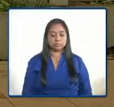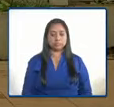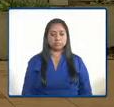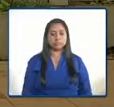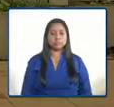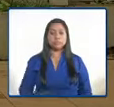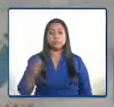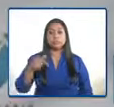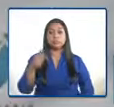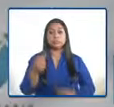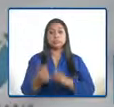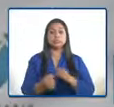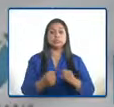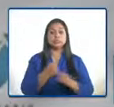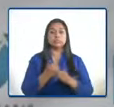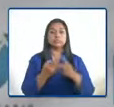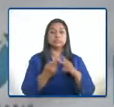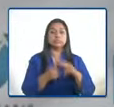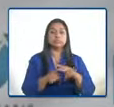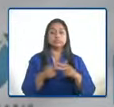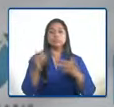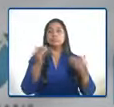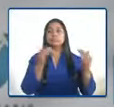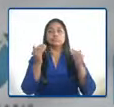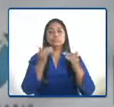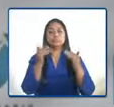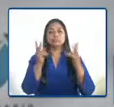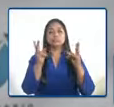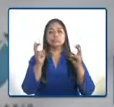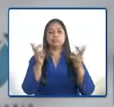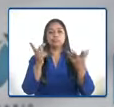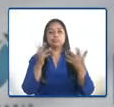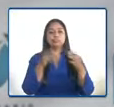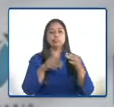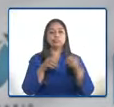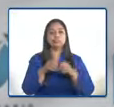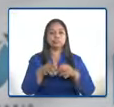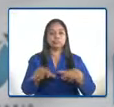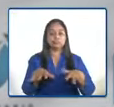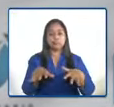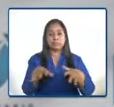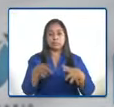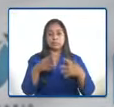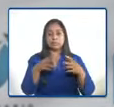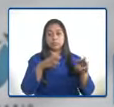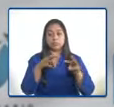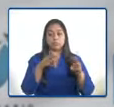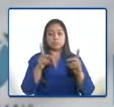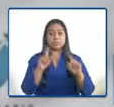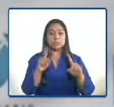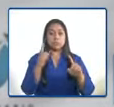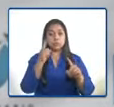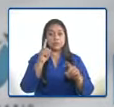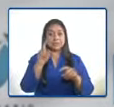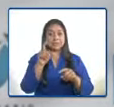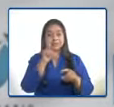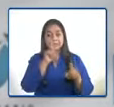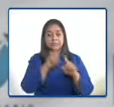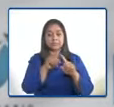año inició la construcción conceptual y teórica del modelo, sin embargo, pues como todo tiene que aterrizar a una